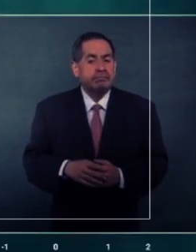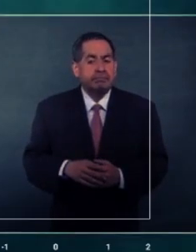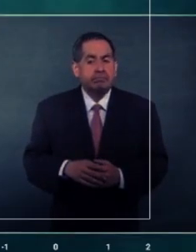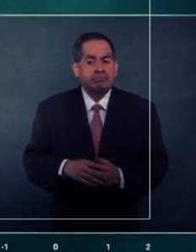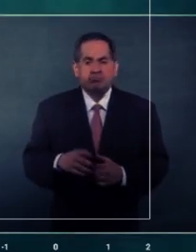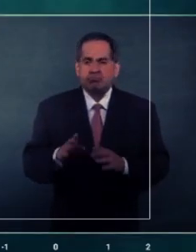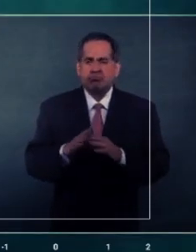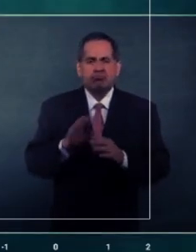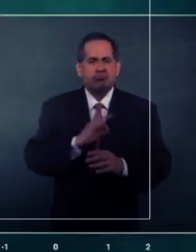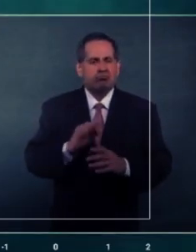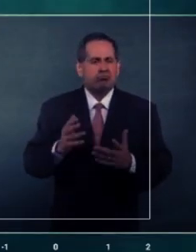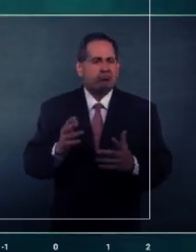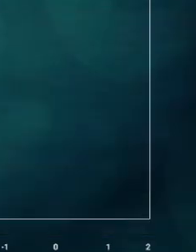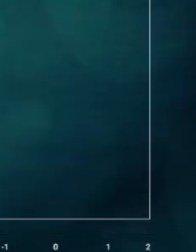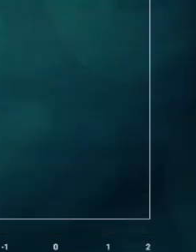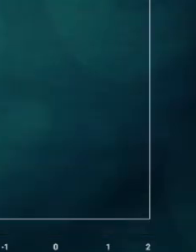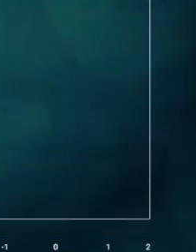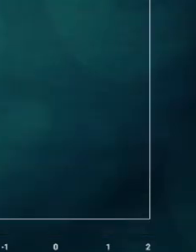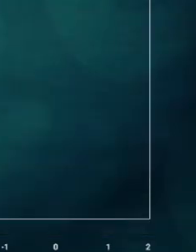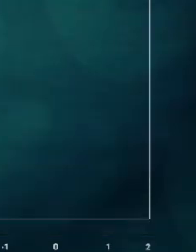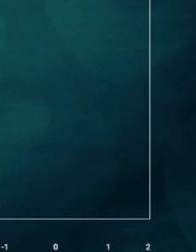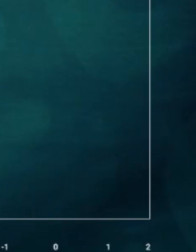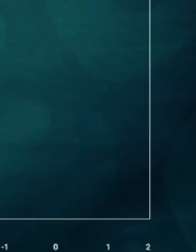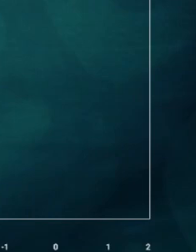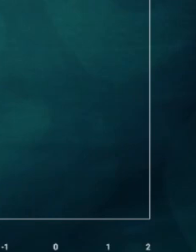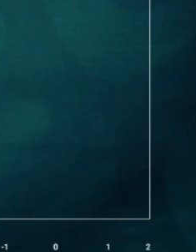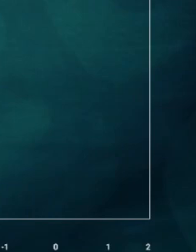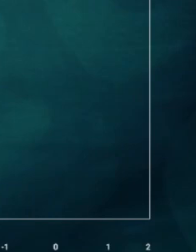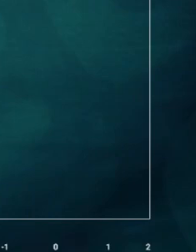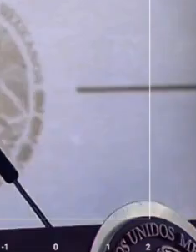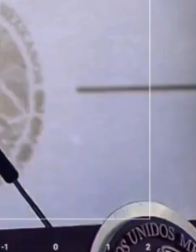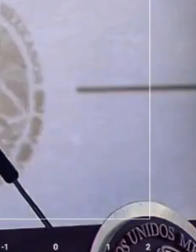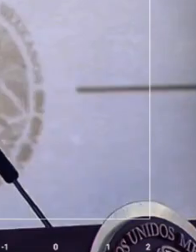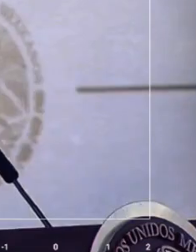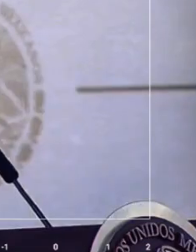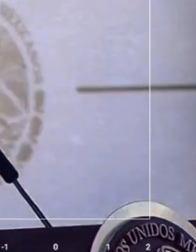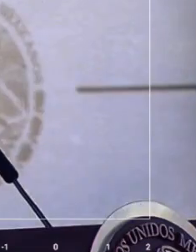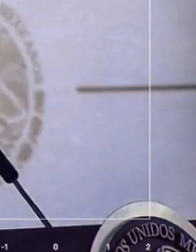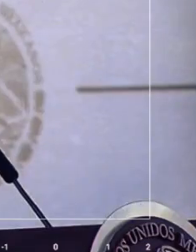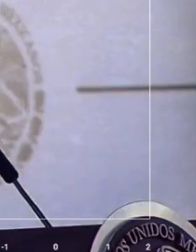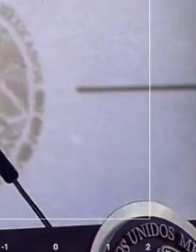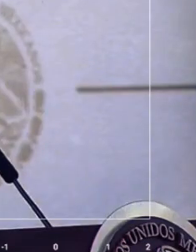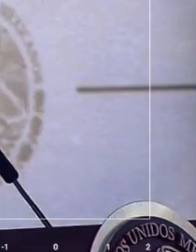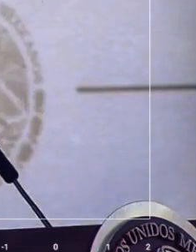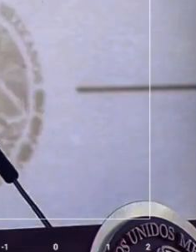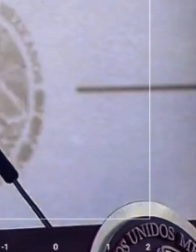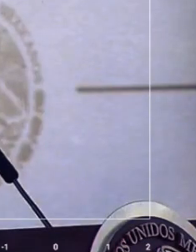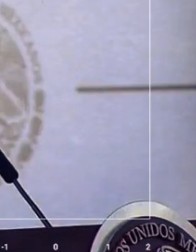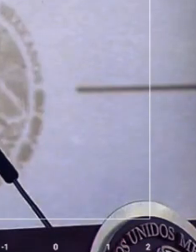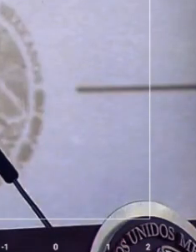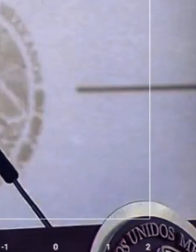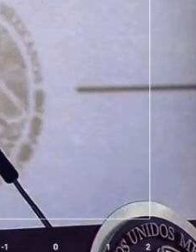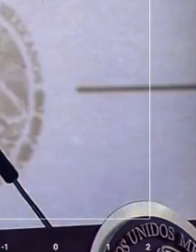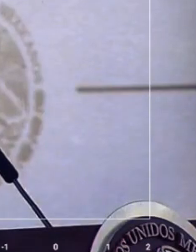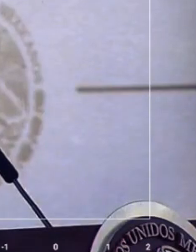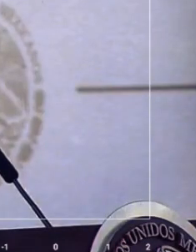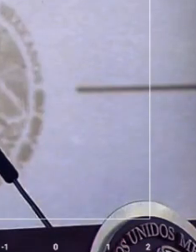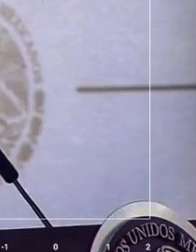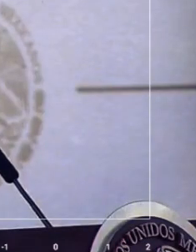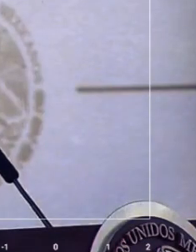cerca de mí 200 años de